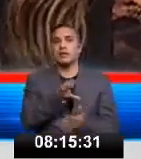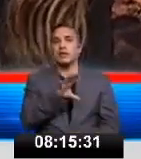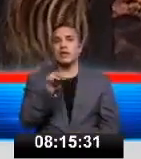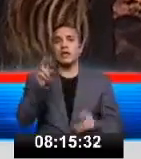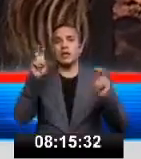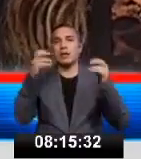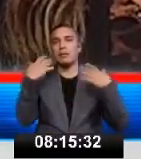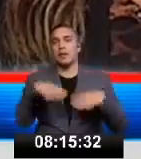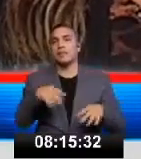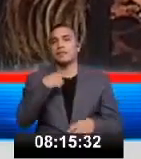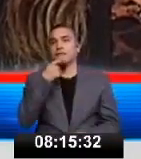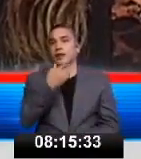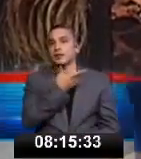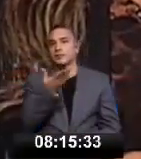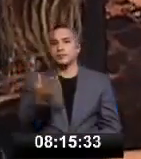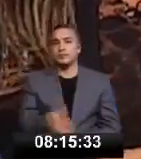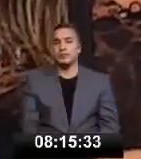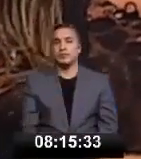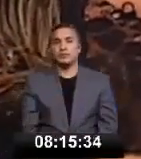1.500 casos.